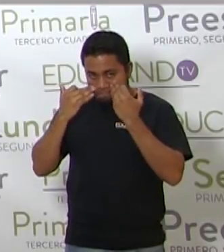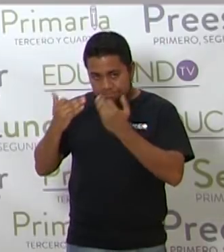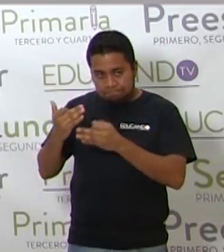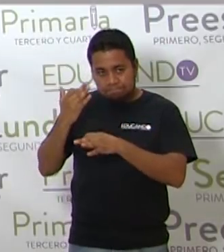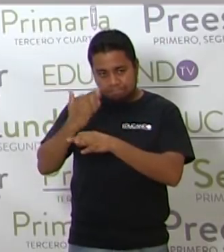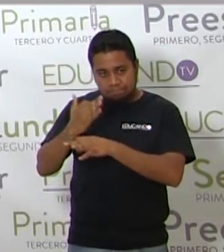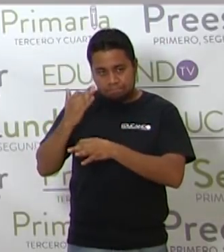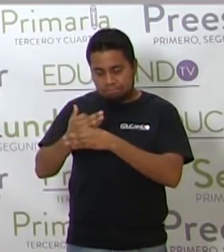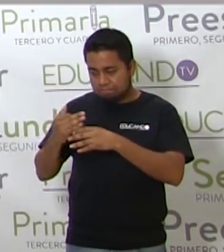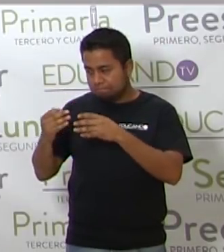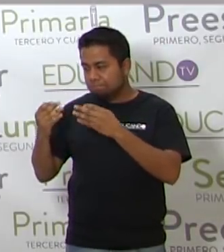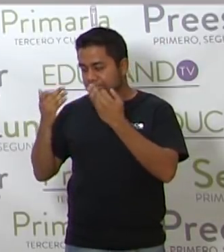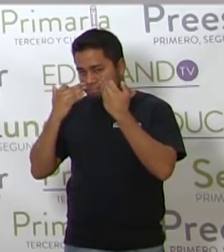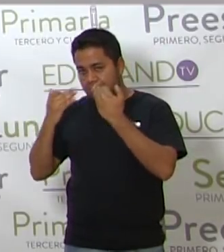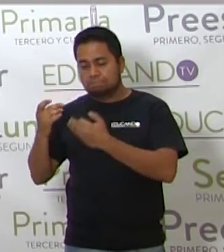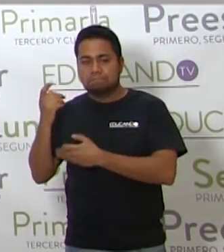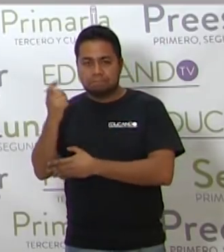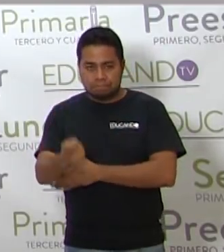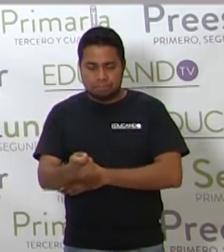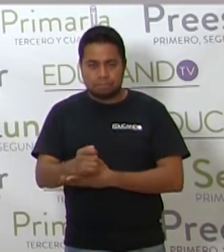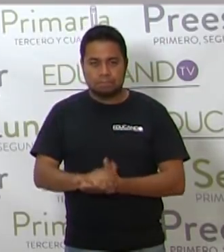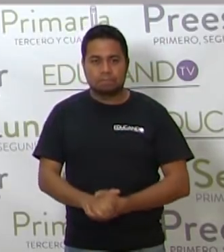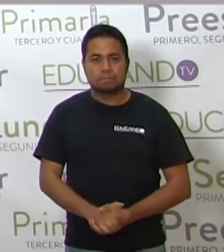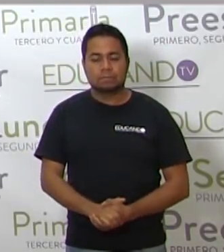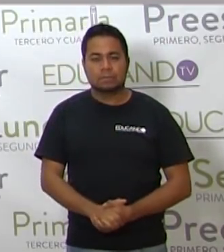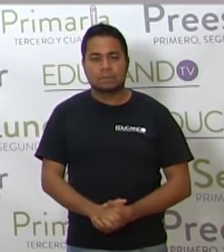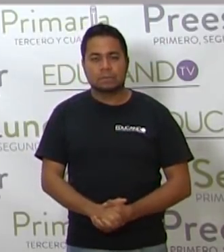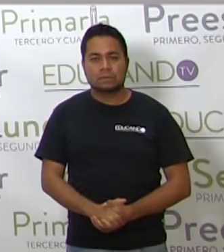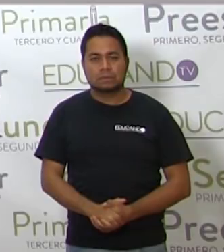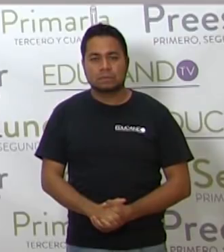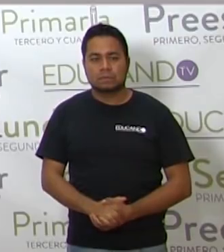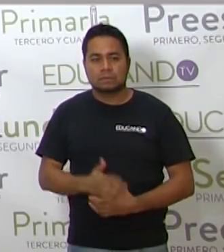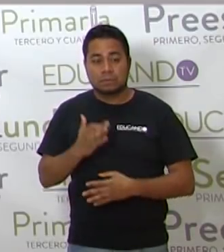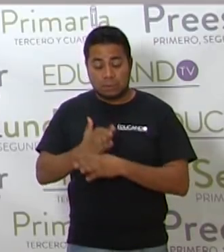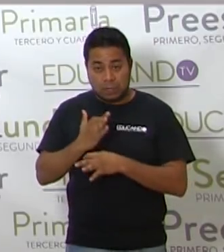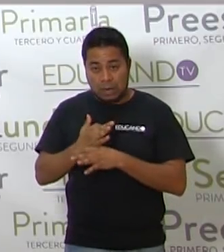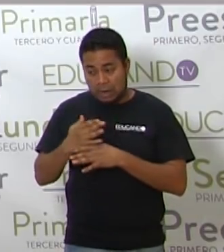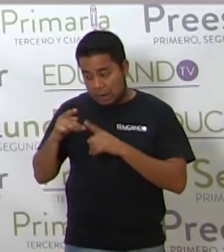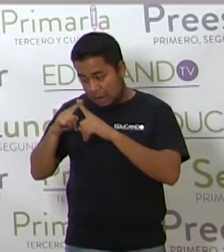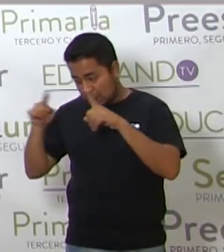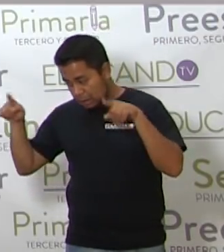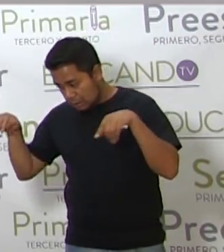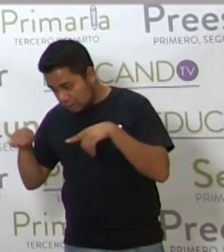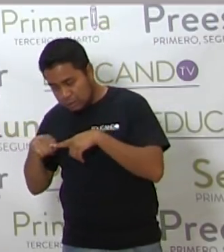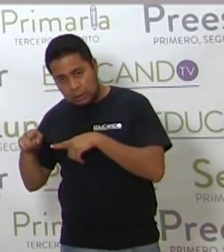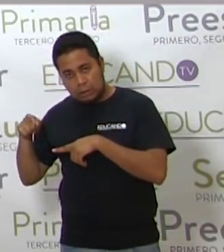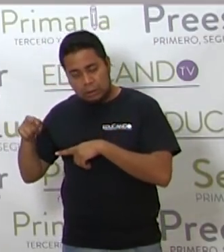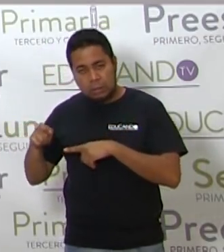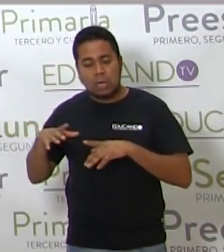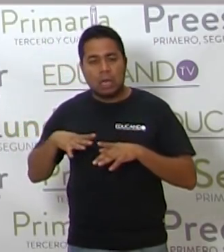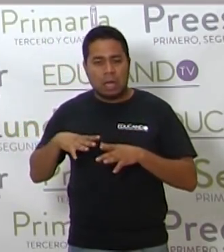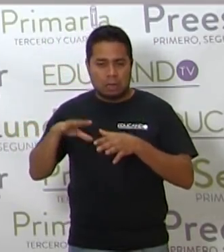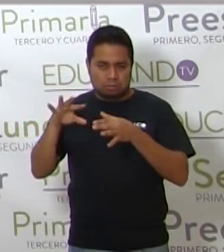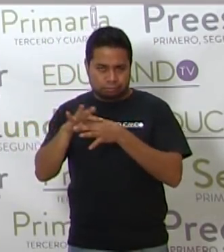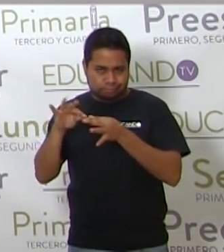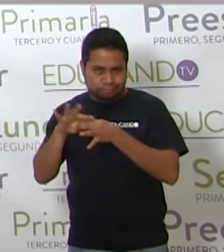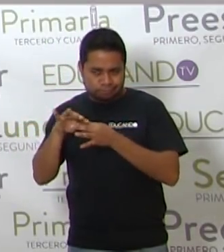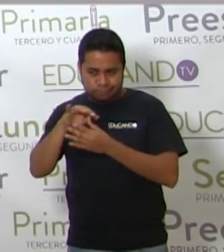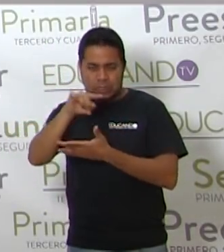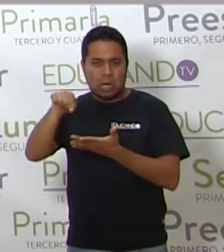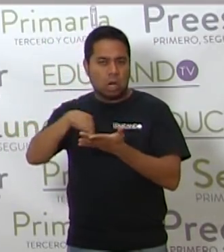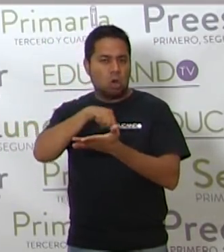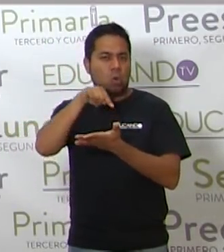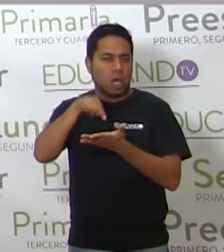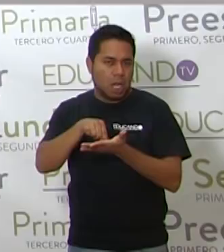en pantalla. Bien. Esta descripción que tenemos acá es una descripción de un